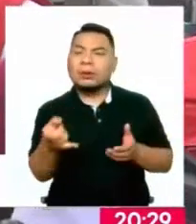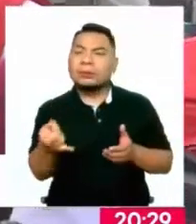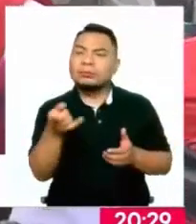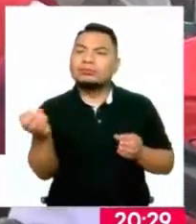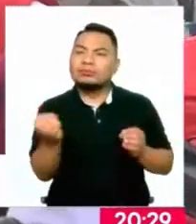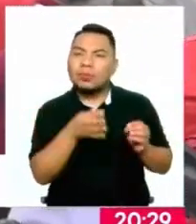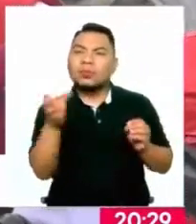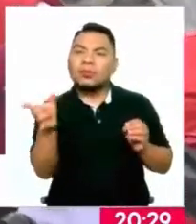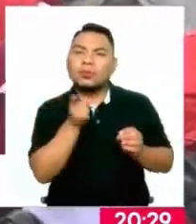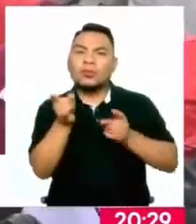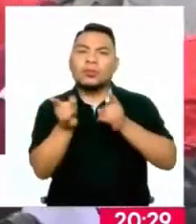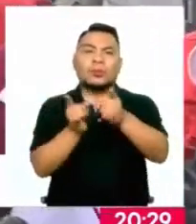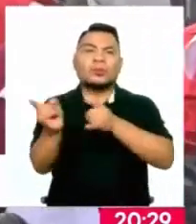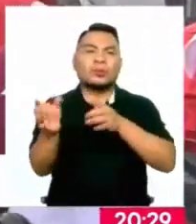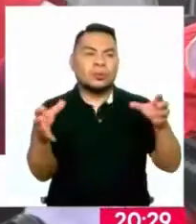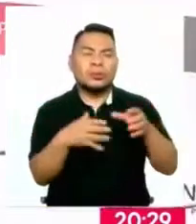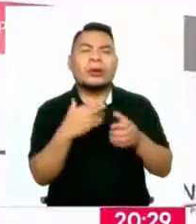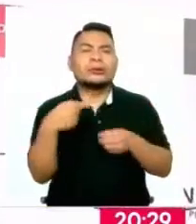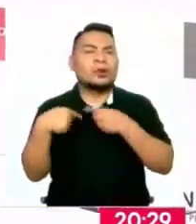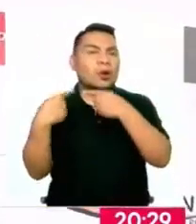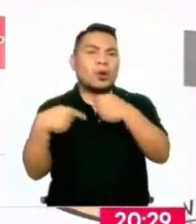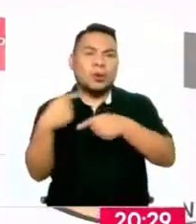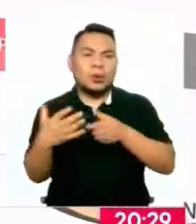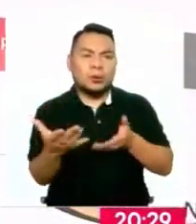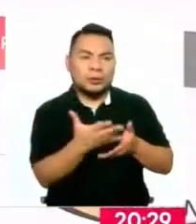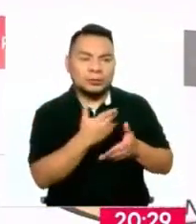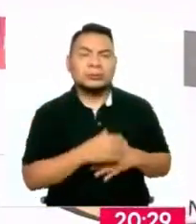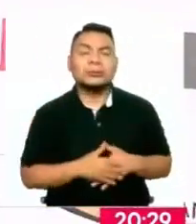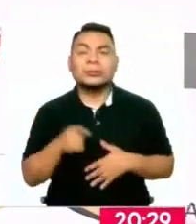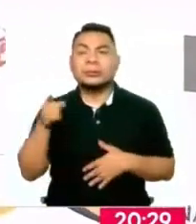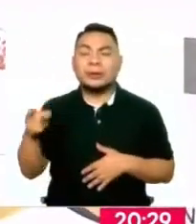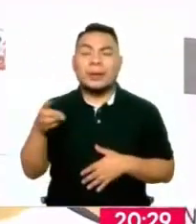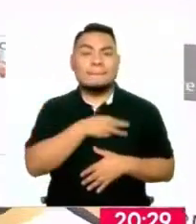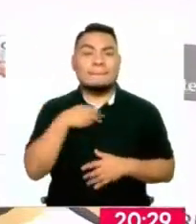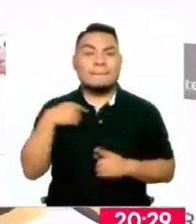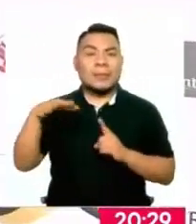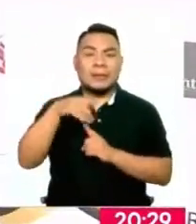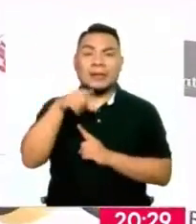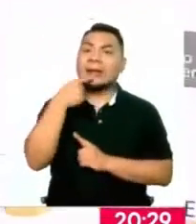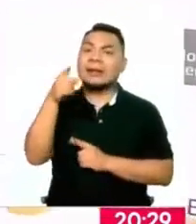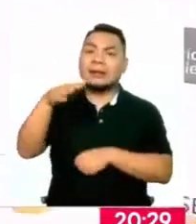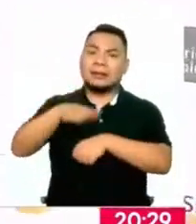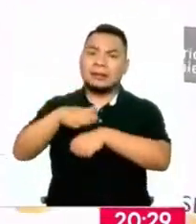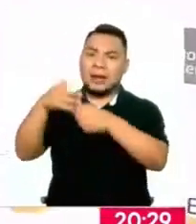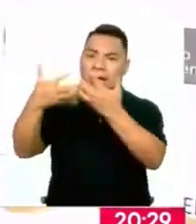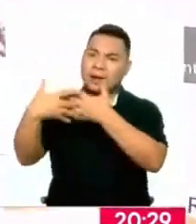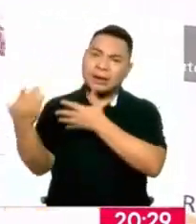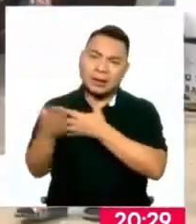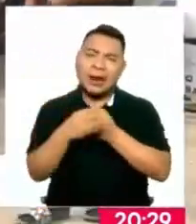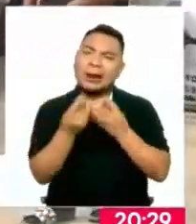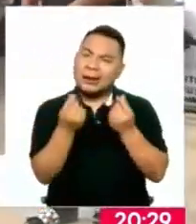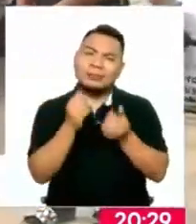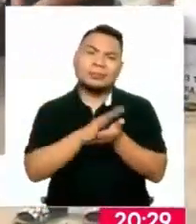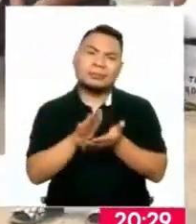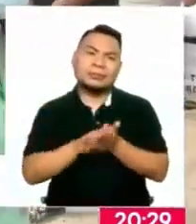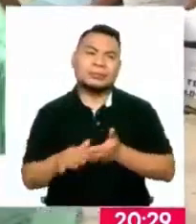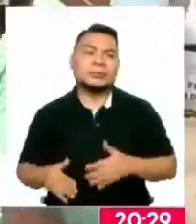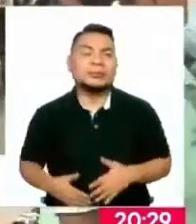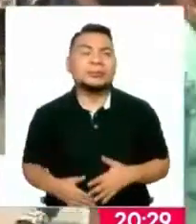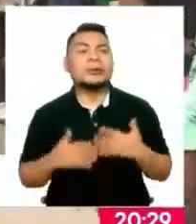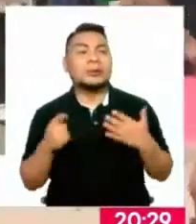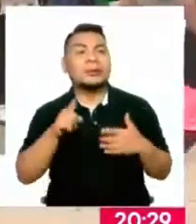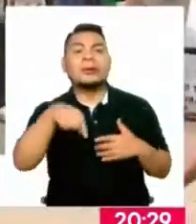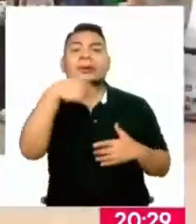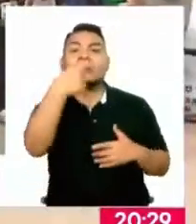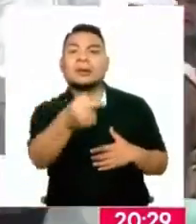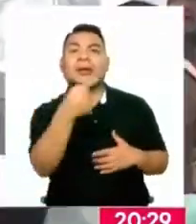son 4.000 galones que se recupera a diario. El ministro invocó a Repsol a acelerar los trabajos de limpieza. A un kilómetro